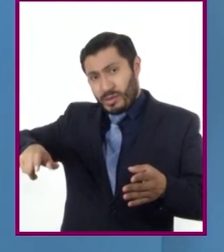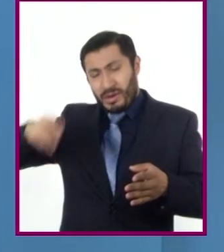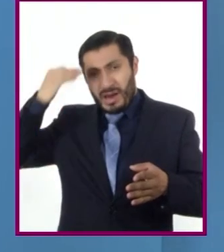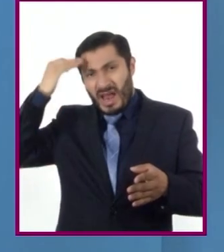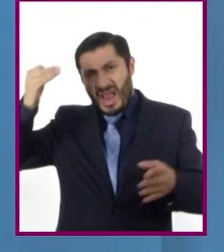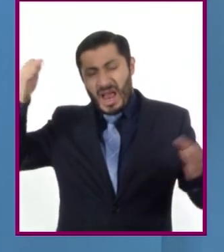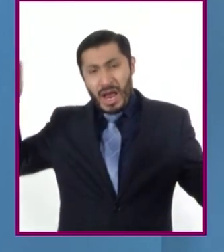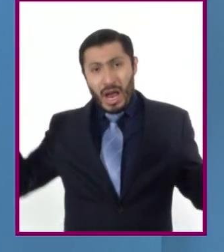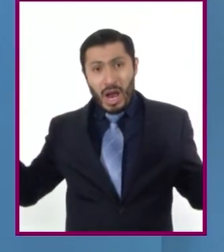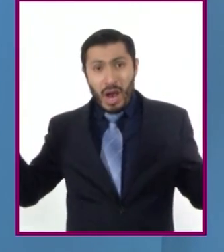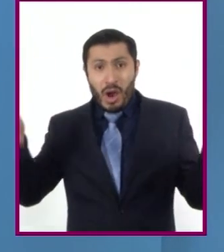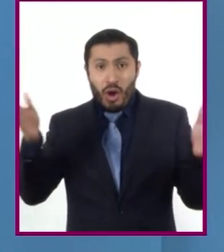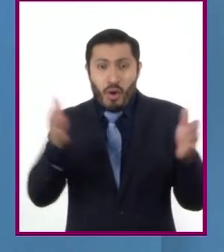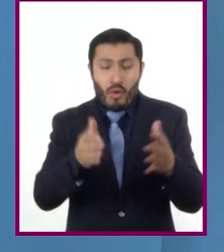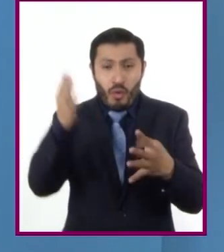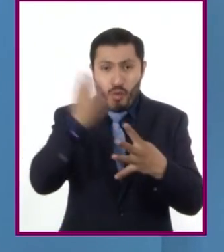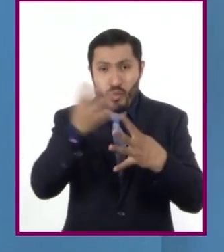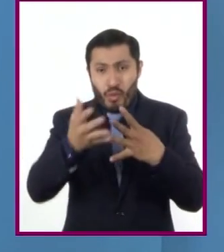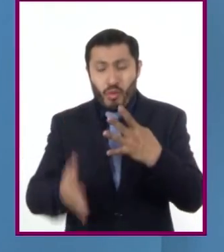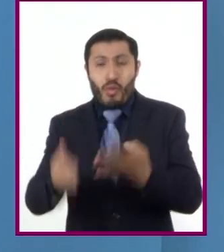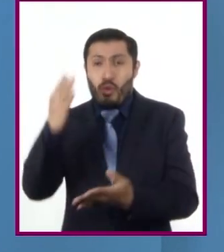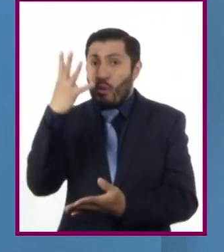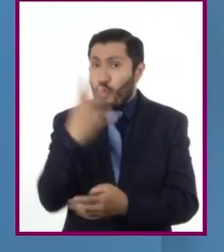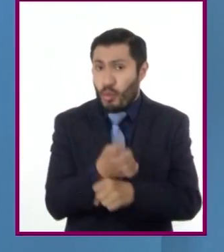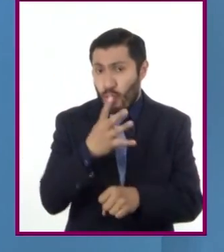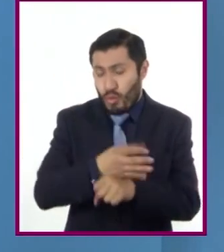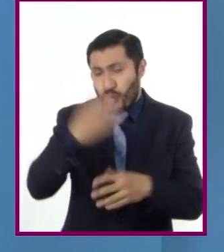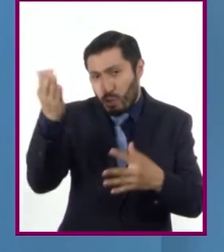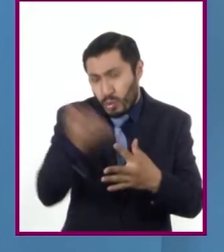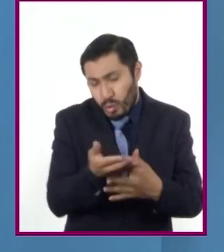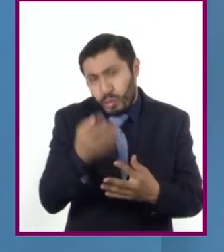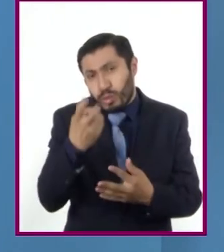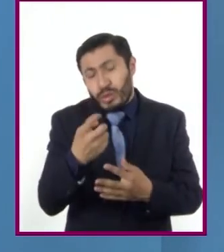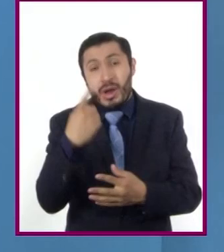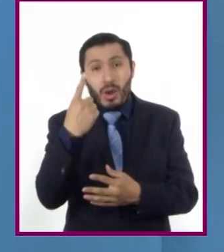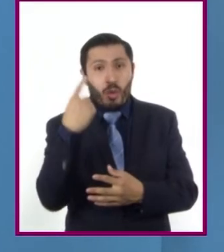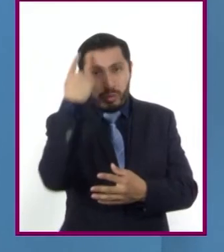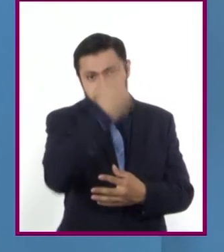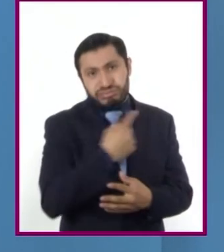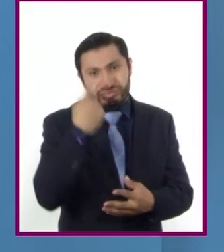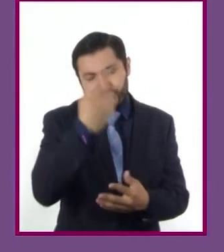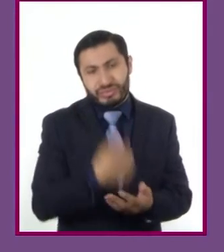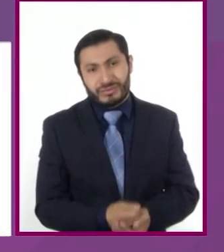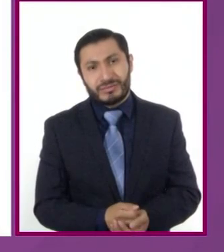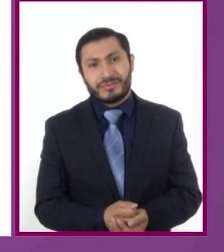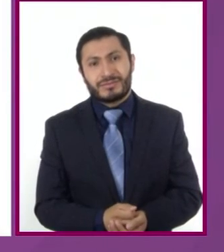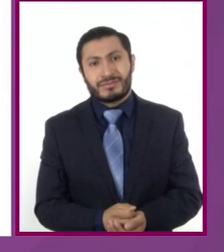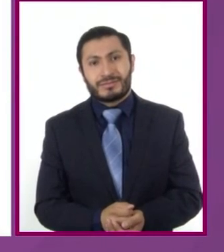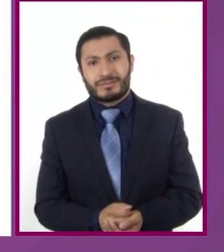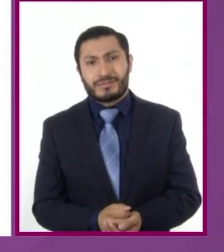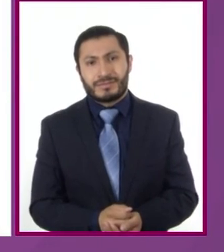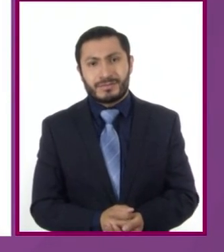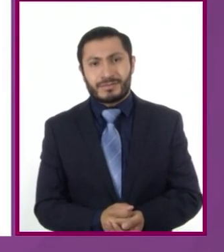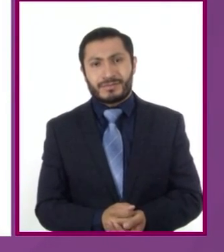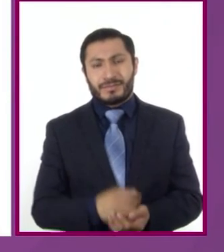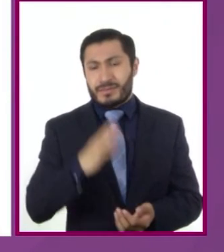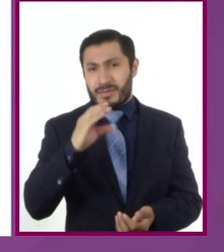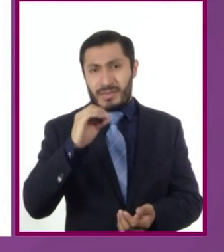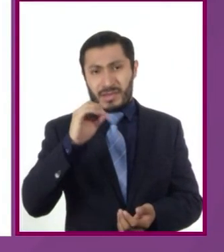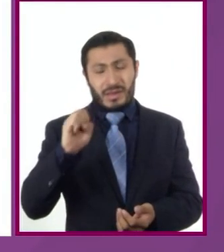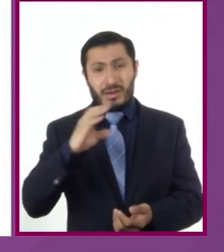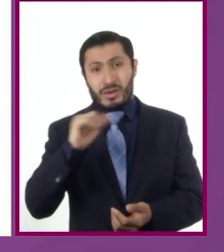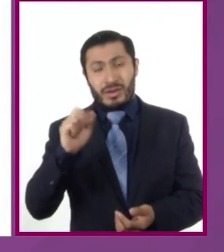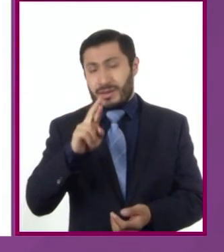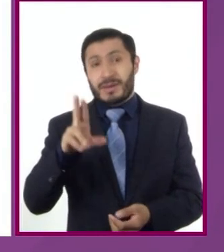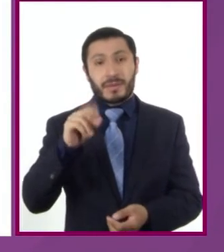desagüe de la alberca es la cuarta parte de lo que se lleva una sola llave abierta. Oscar no logró